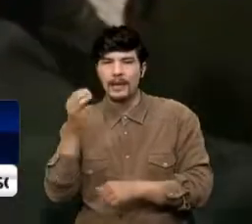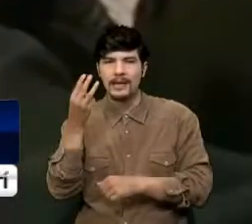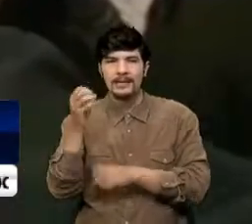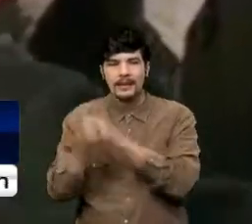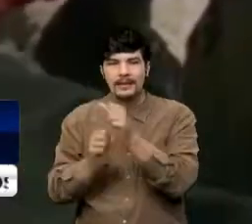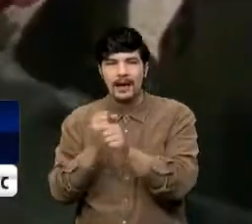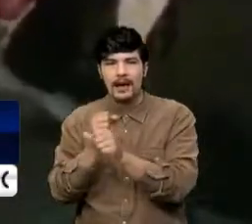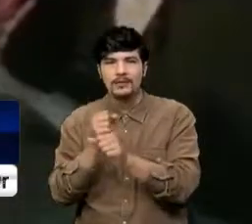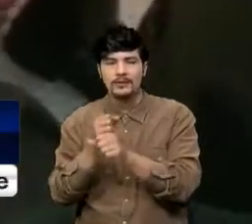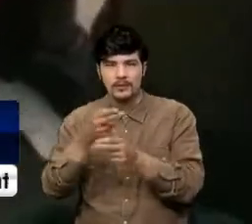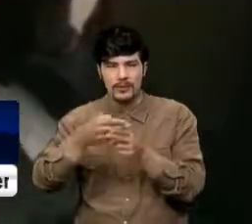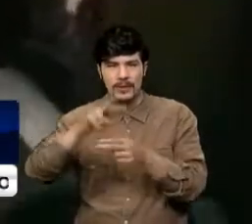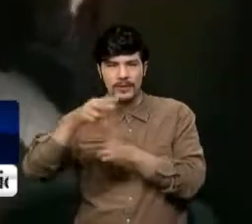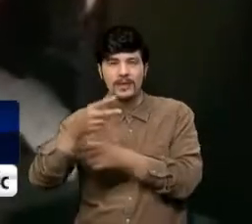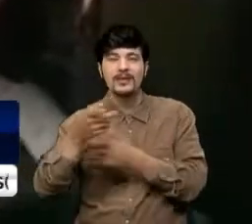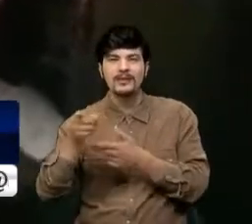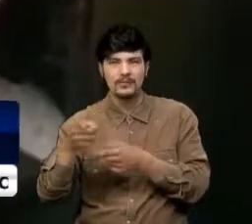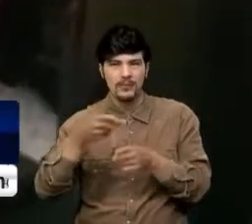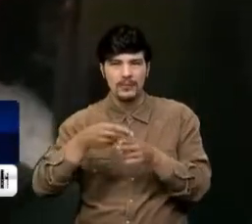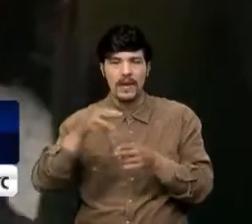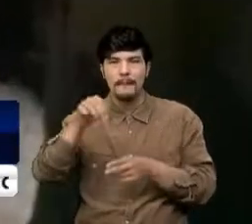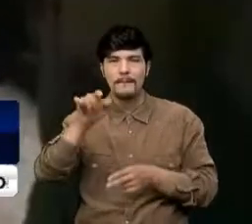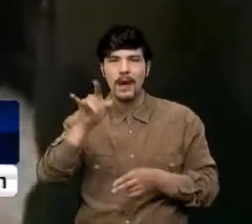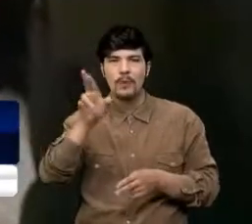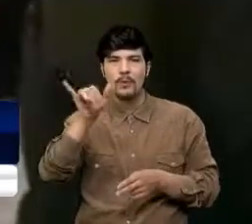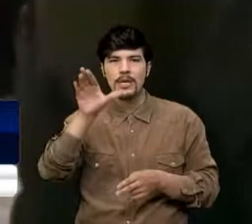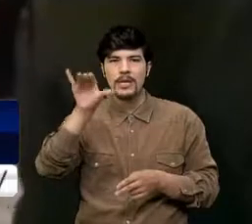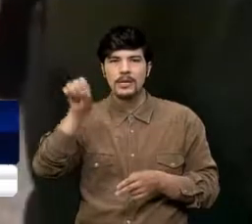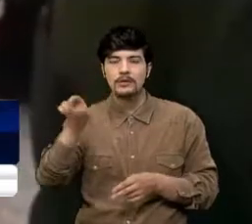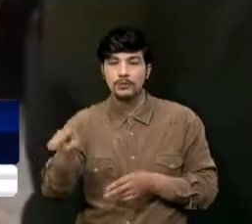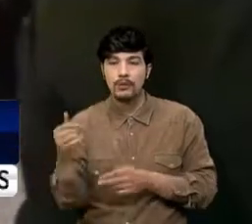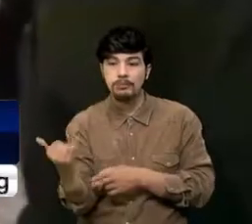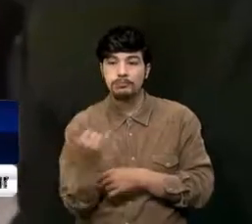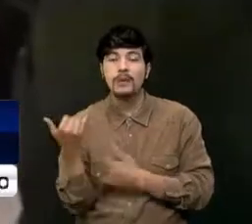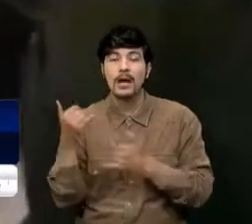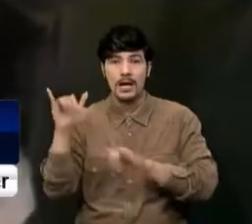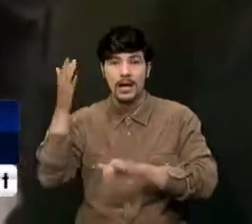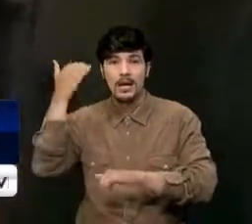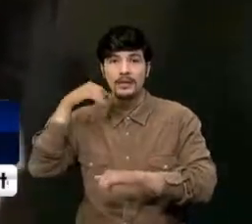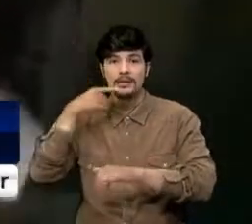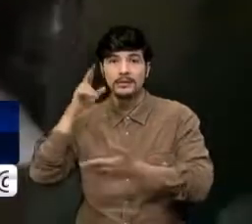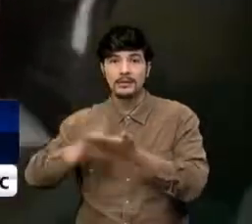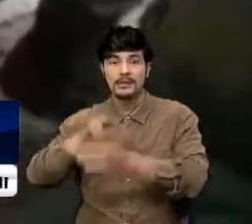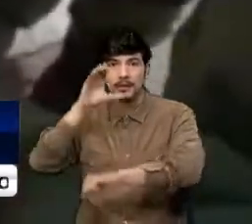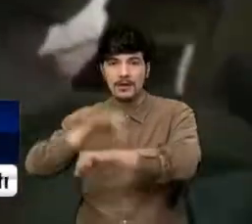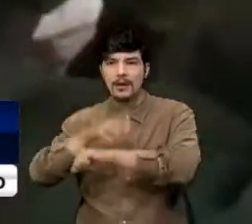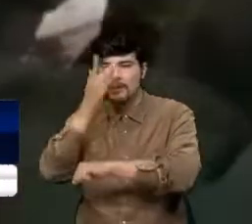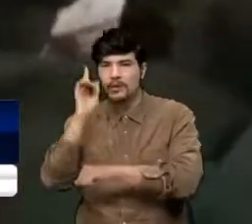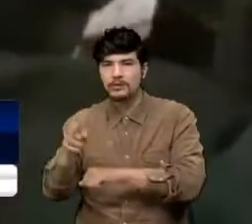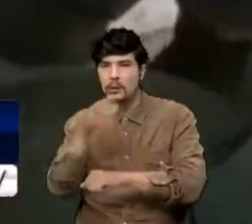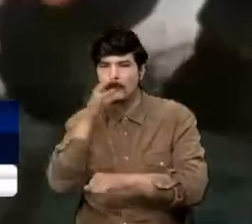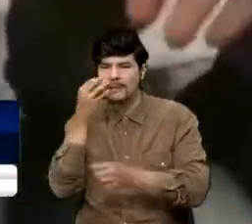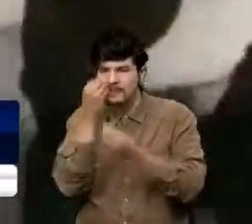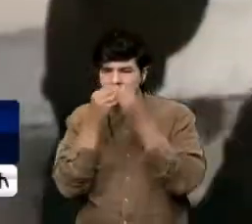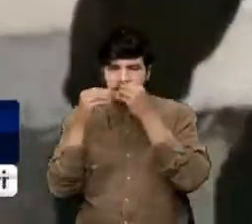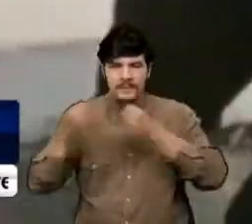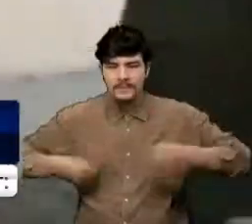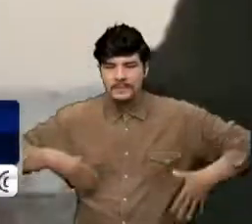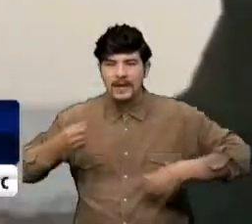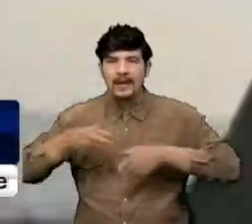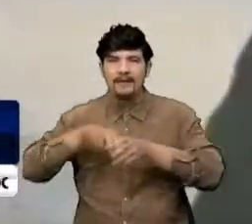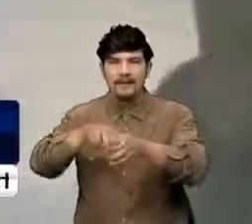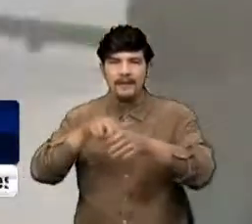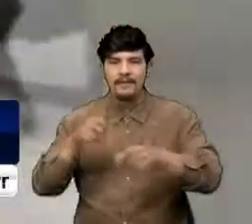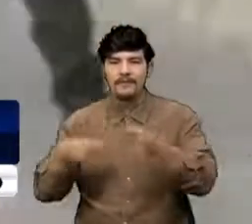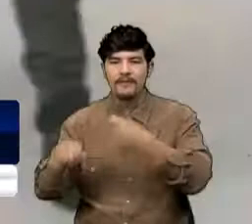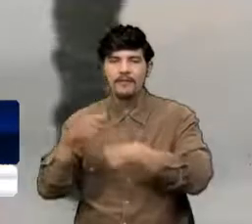años, apodado conocido con el alias de Mauricio, contra quien existe orden de captura por los delitos de concierto para delinquir, tráfico,